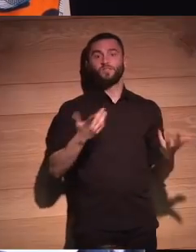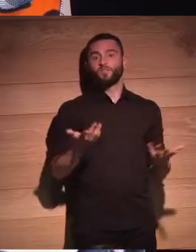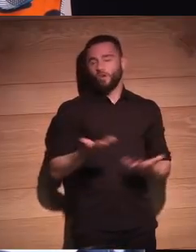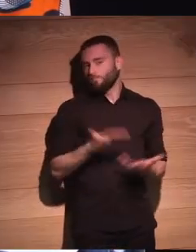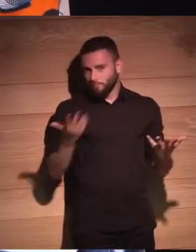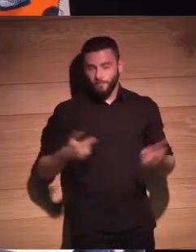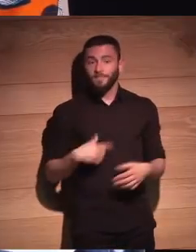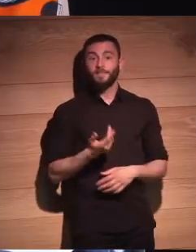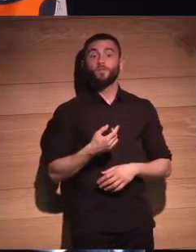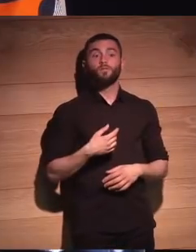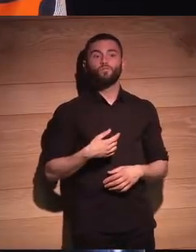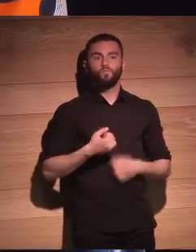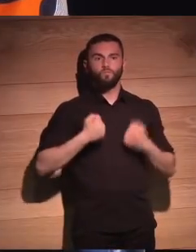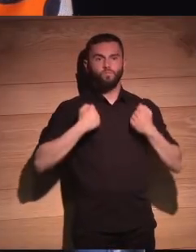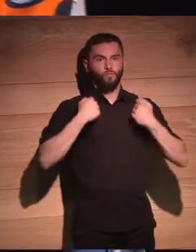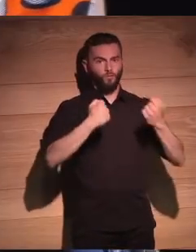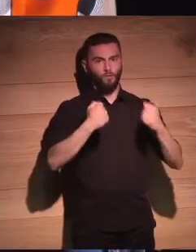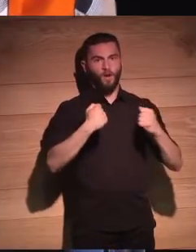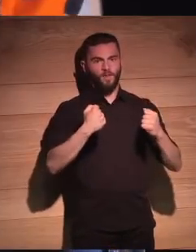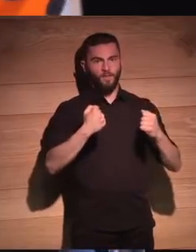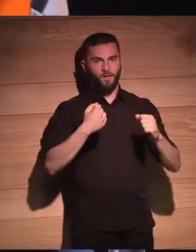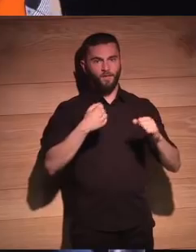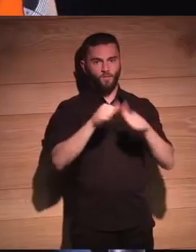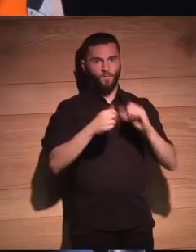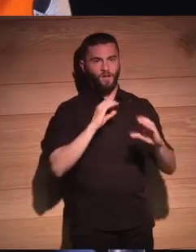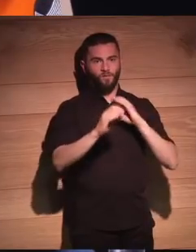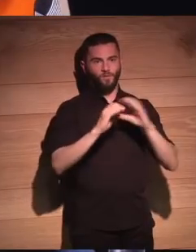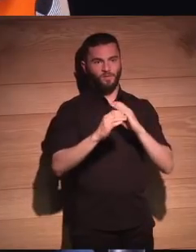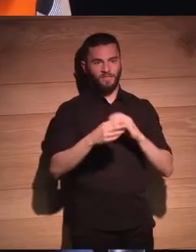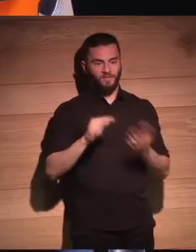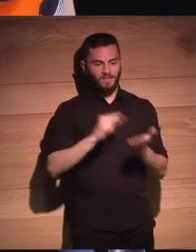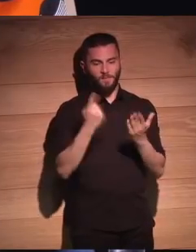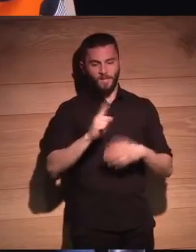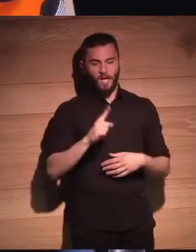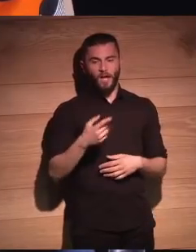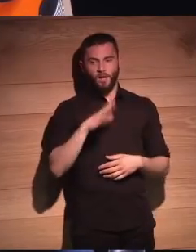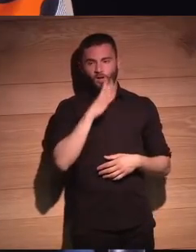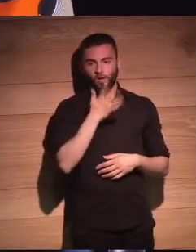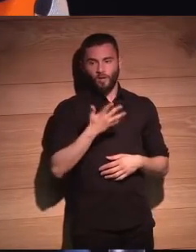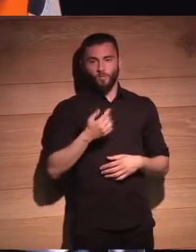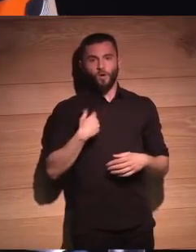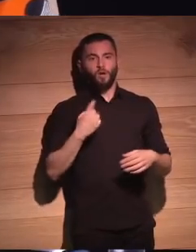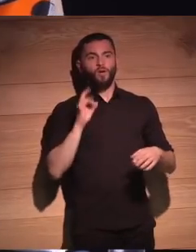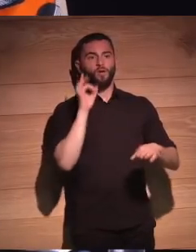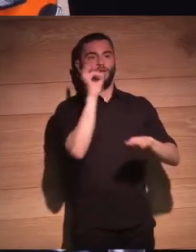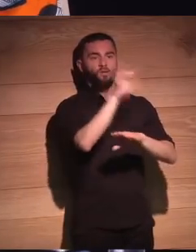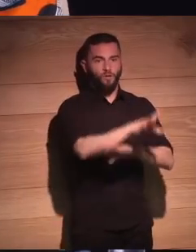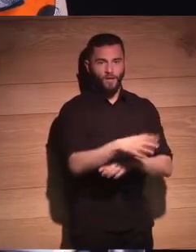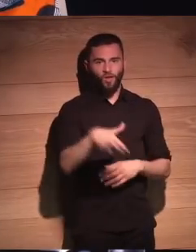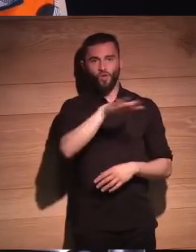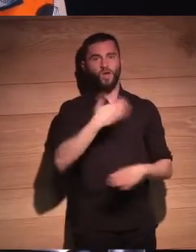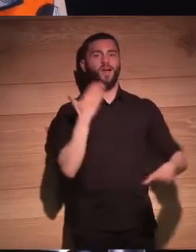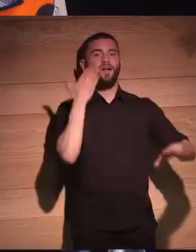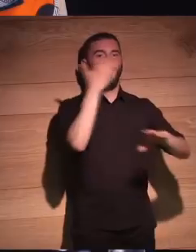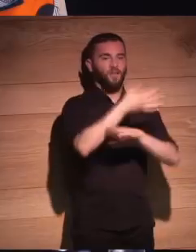manera de comunicarse, no tan inmediata como podría ser ahora, porque había que escribir, había que mandar correos, había que ir a los sitios a ver a los ídolos, y efectivamente existía.